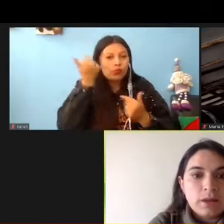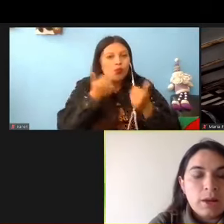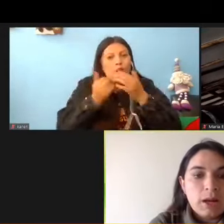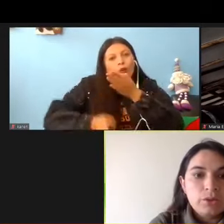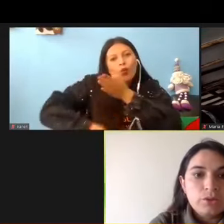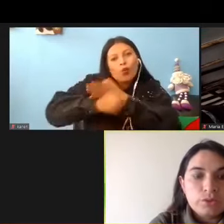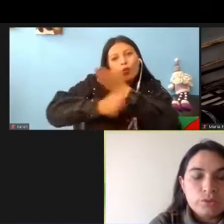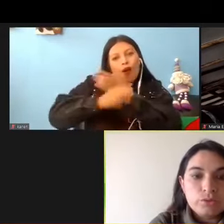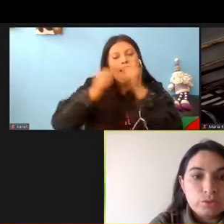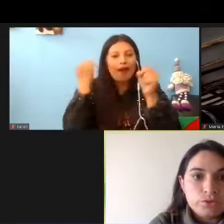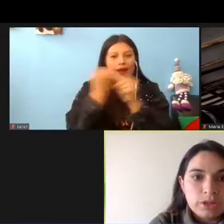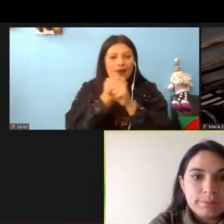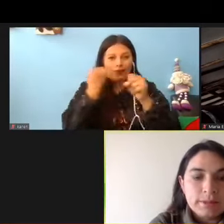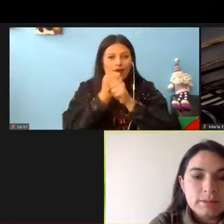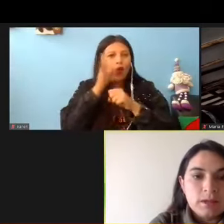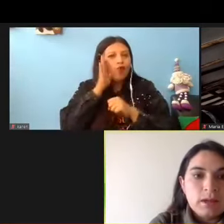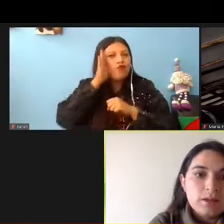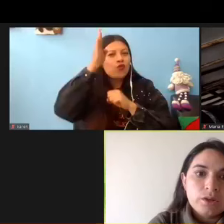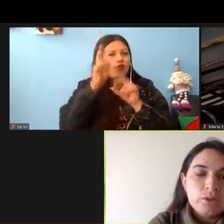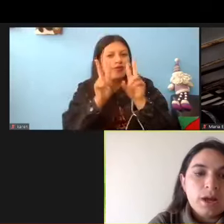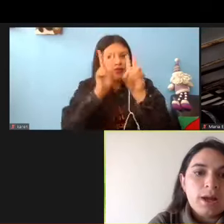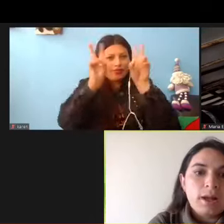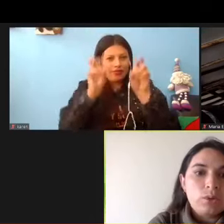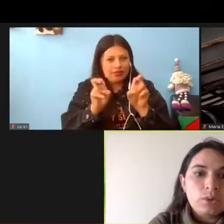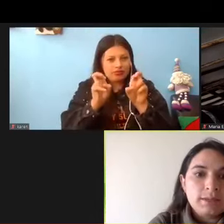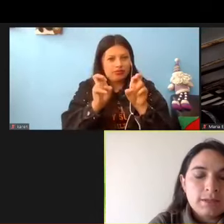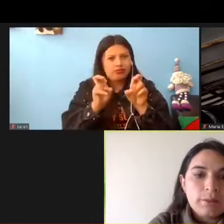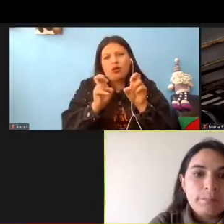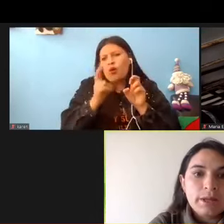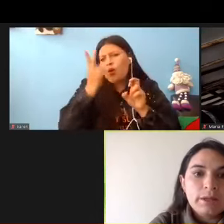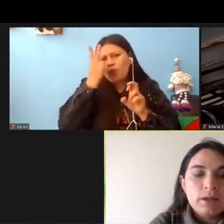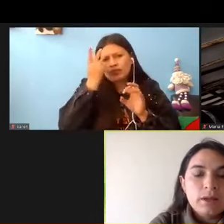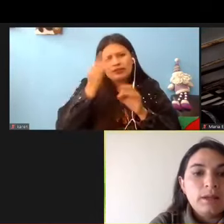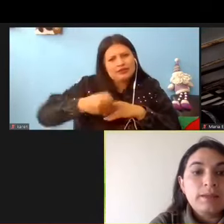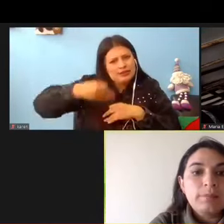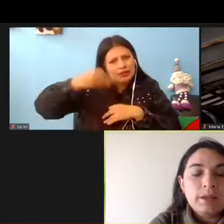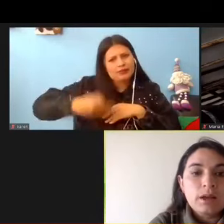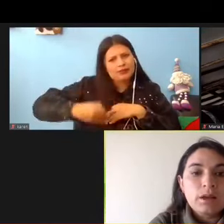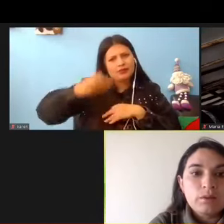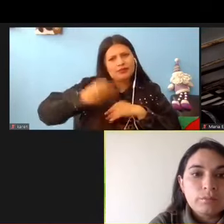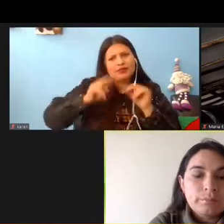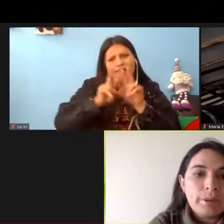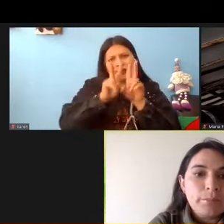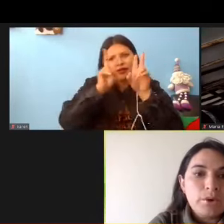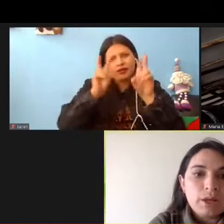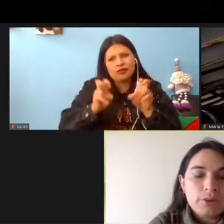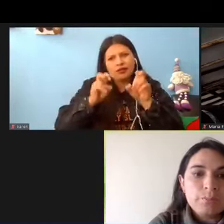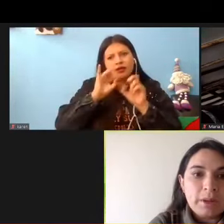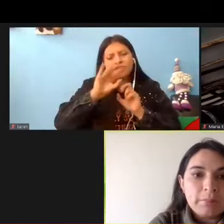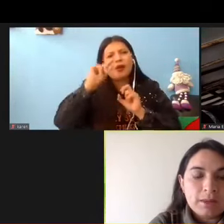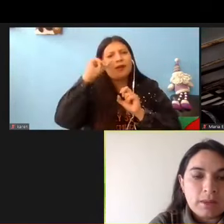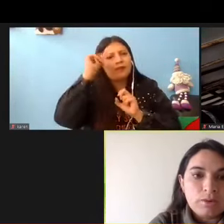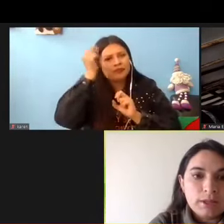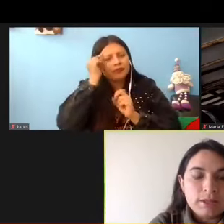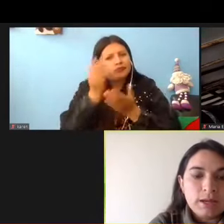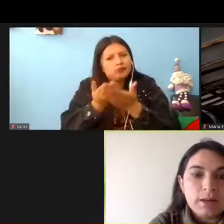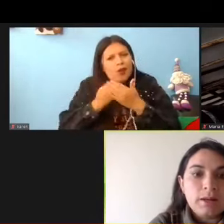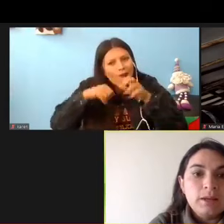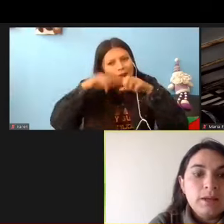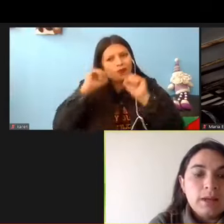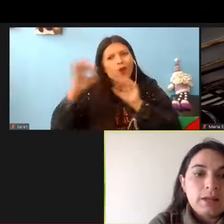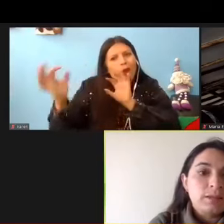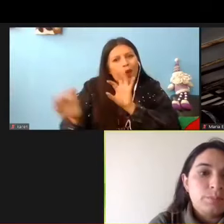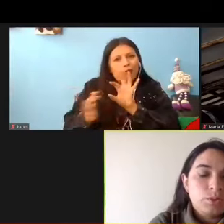seguir trabajando futuros temas. Sin lugar a dudas, siempre el tema de la memoria nos permite